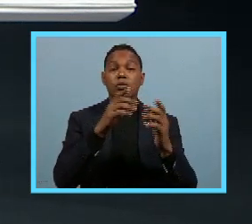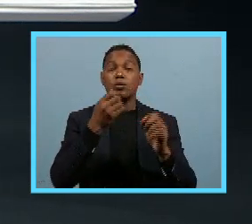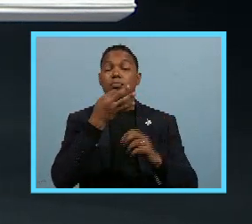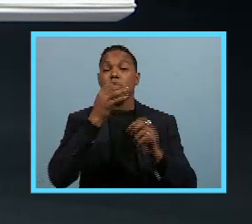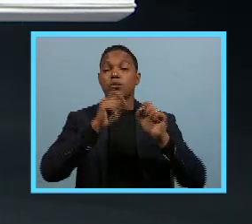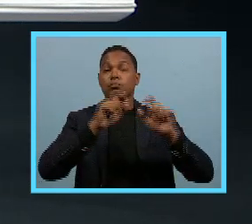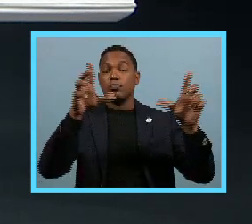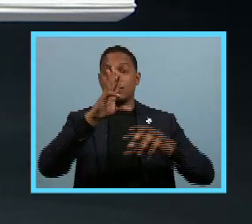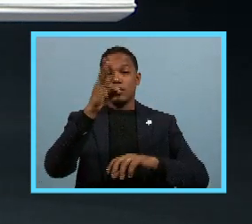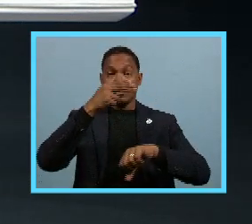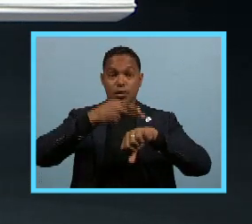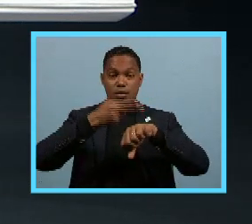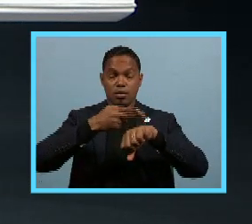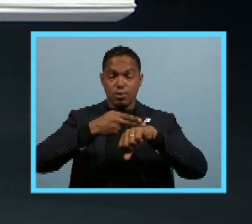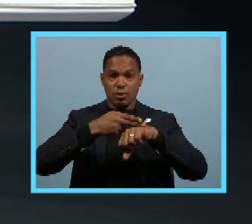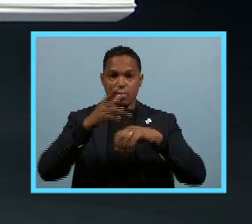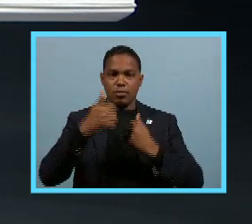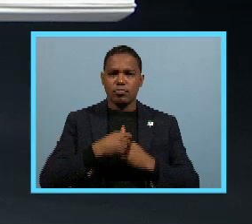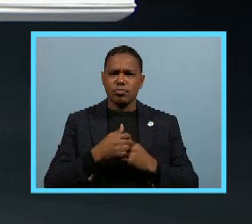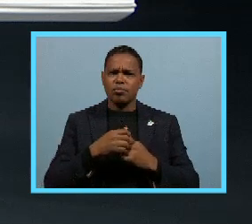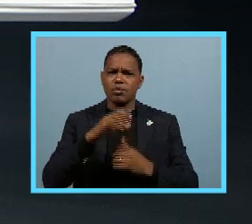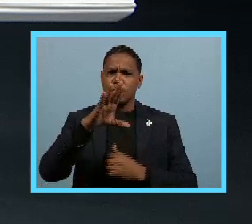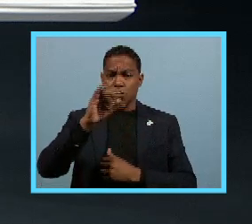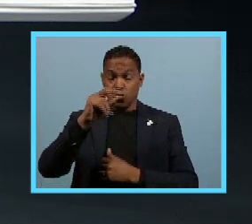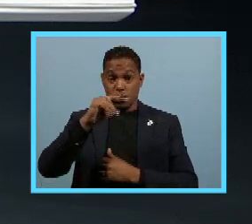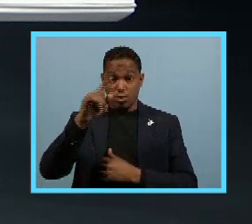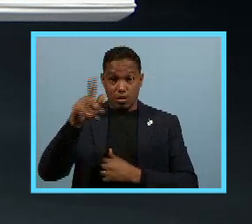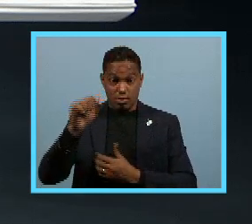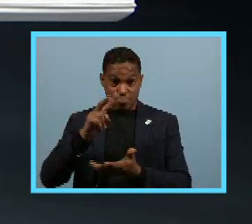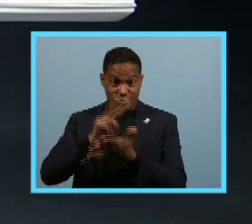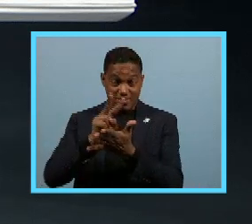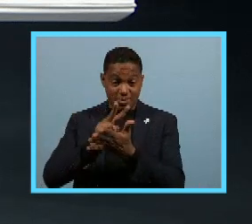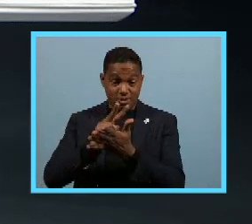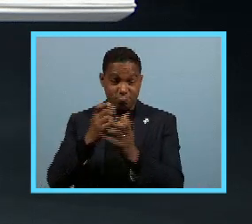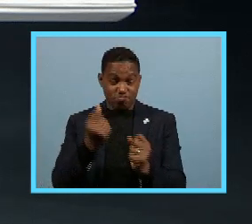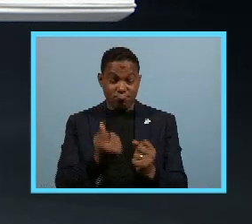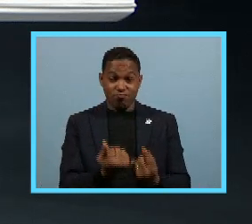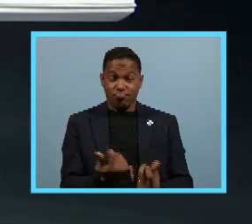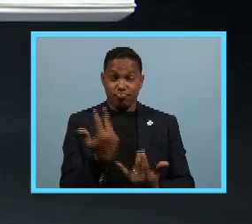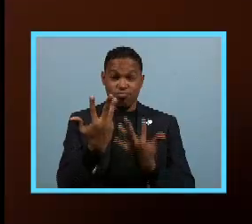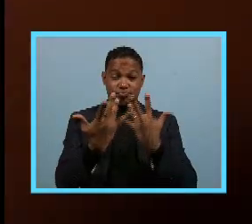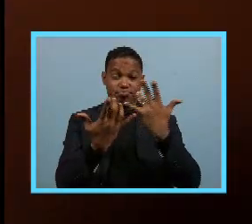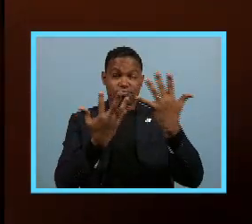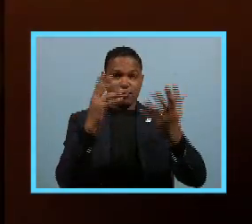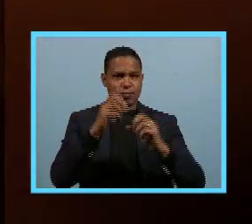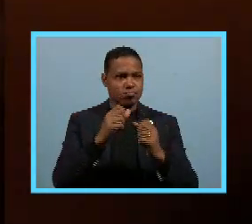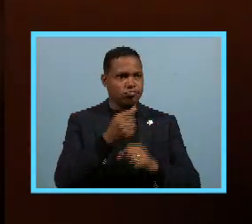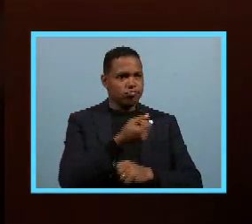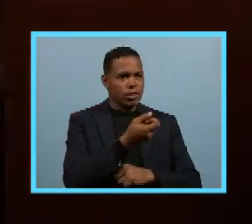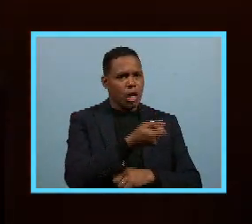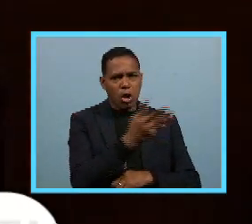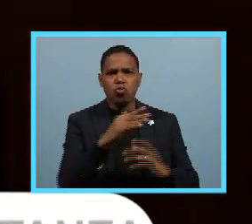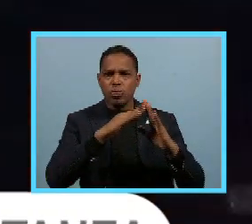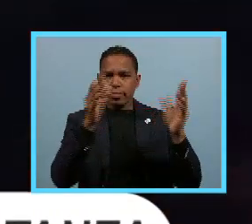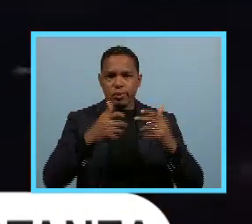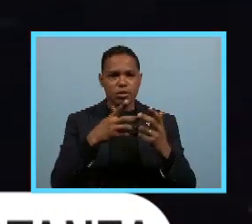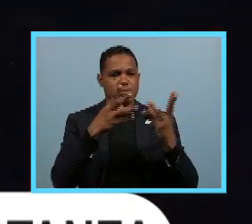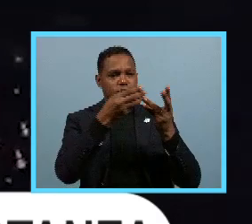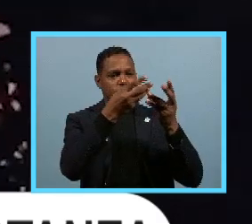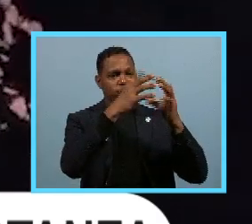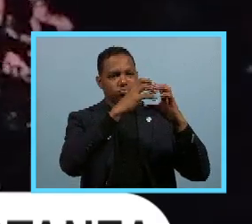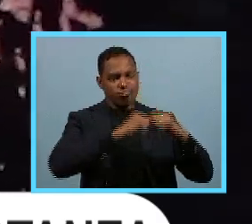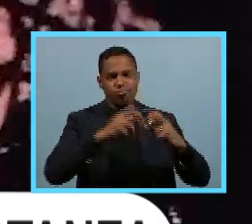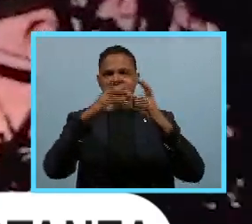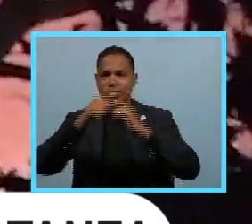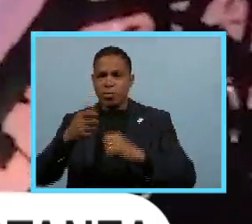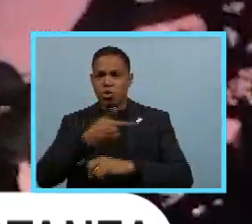informativa a las 6 de la tarde en Constanza, La Vega. Un incendio dejó varias viviendas reducidas a cenizas y